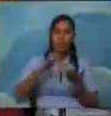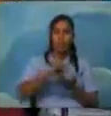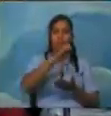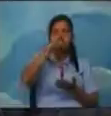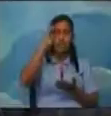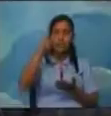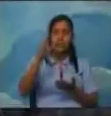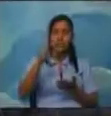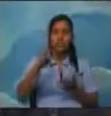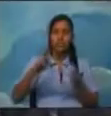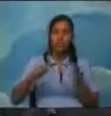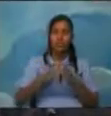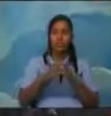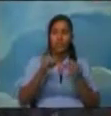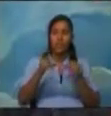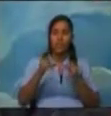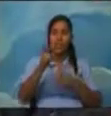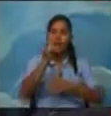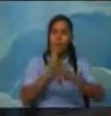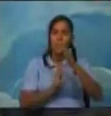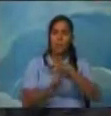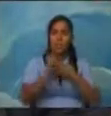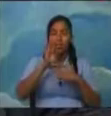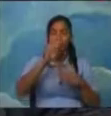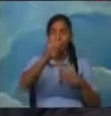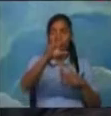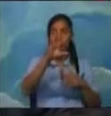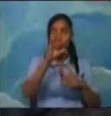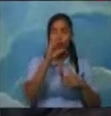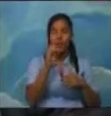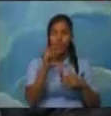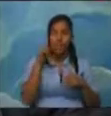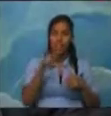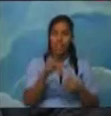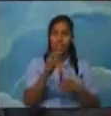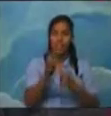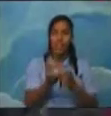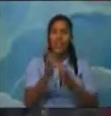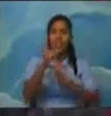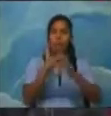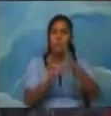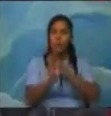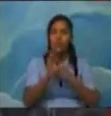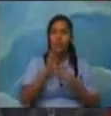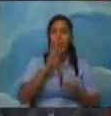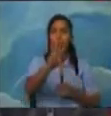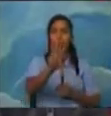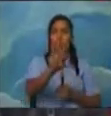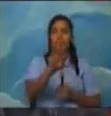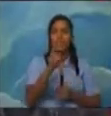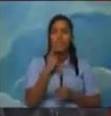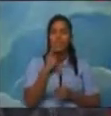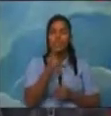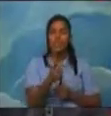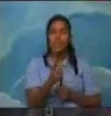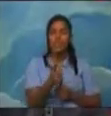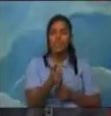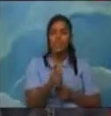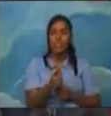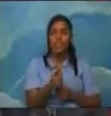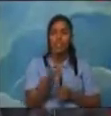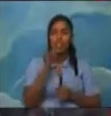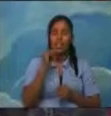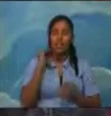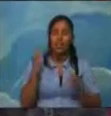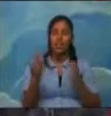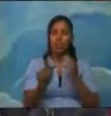Adelante. Gloria a Dios, me corresponde el versículo 40 de este capítulo 4. Y dice, y guarda